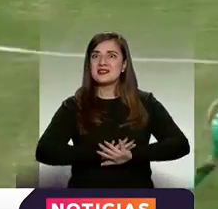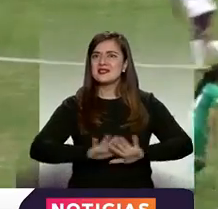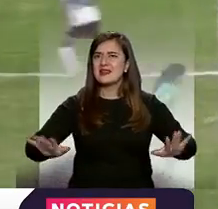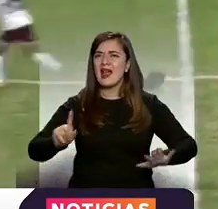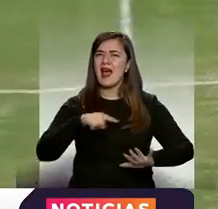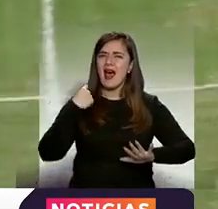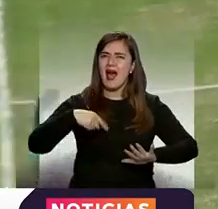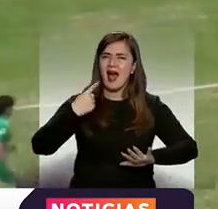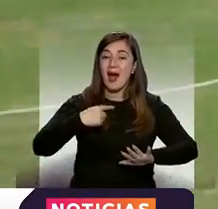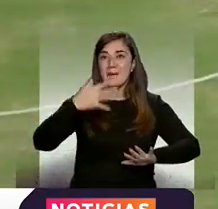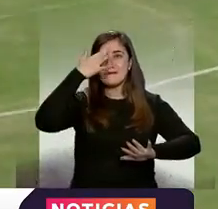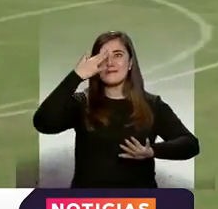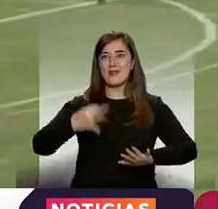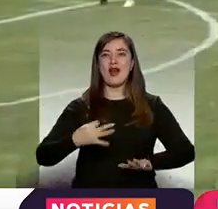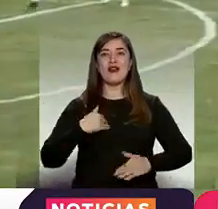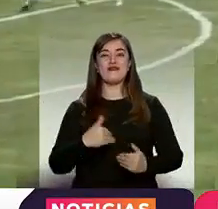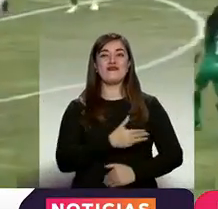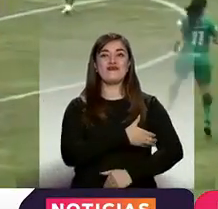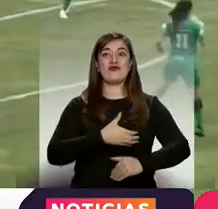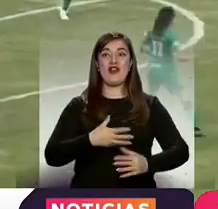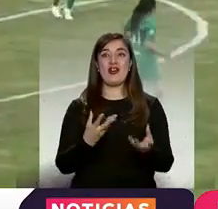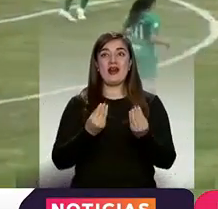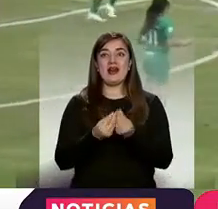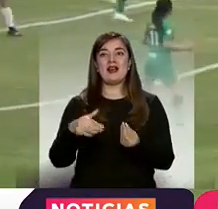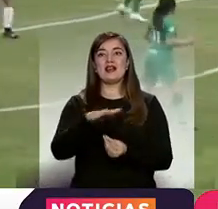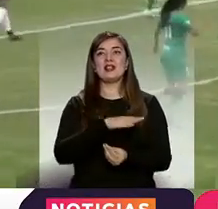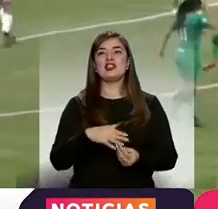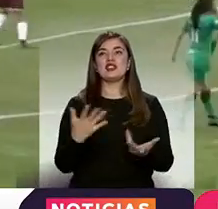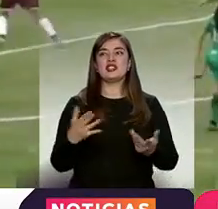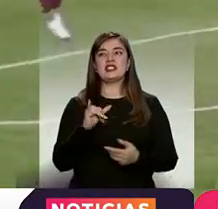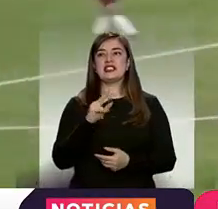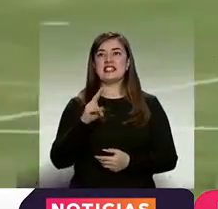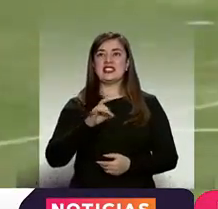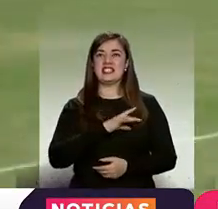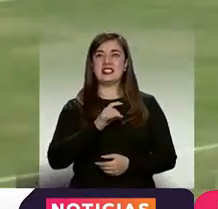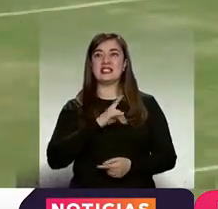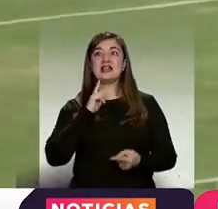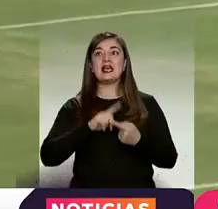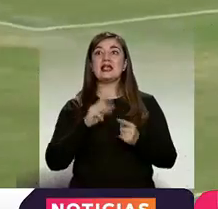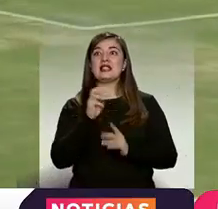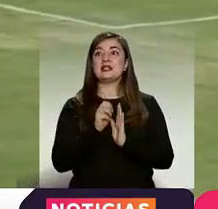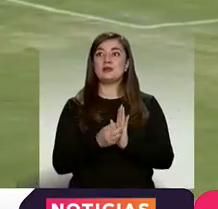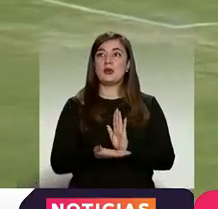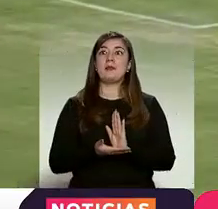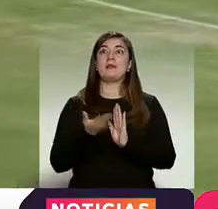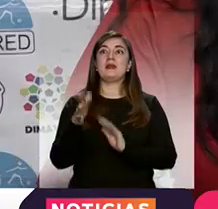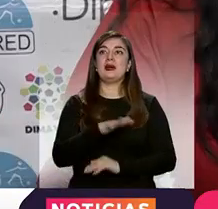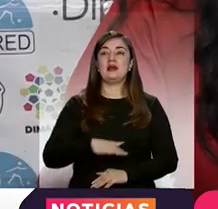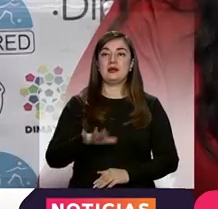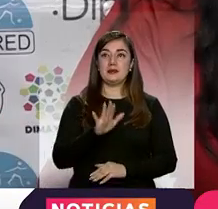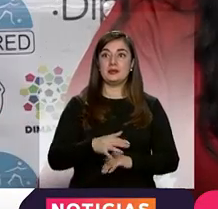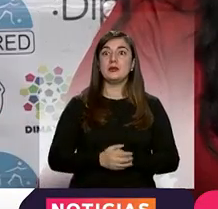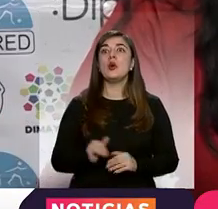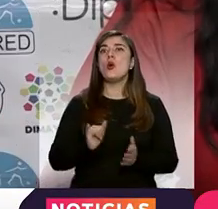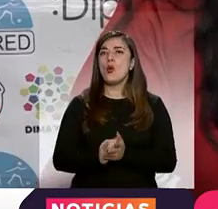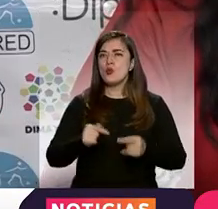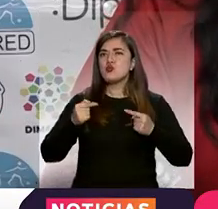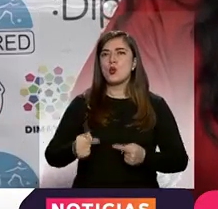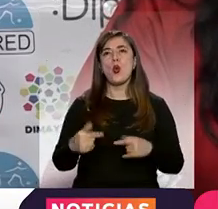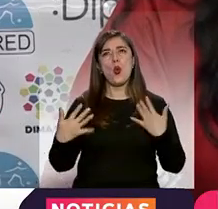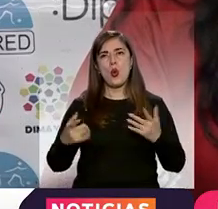mala racha. Fortaleza venció a Equidad en el Estadio Villa Olímpica de Chía y por fin sumó de a 3 en la Liga Femenina. Un partido muy